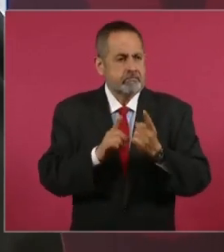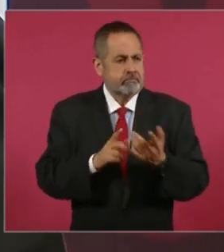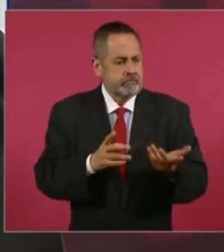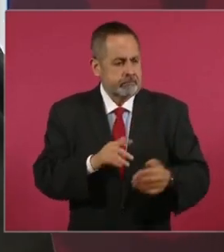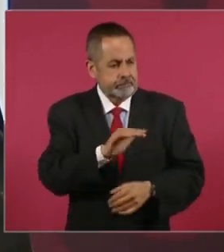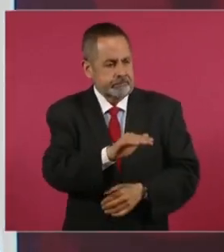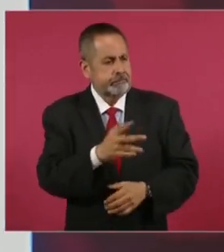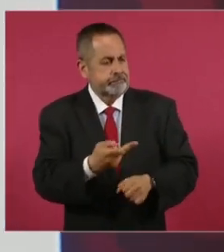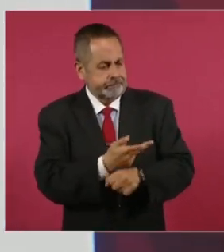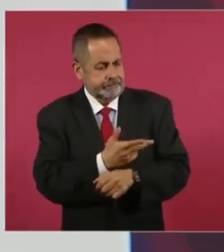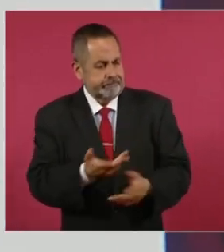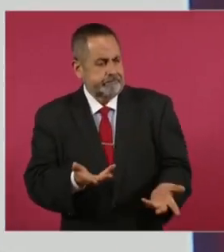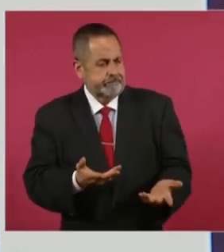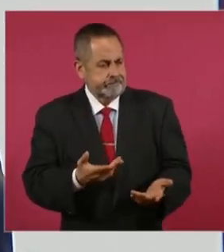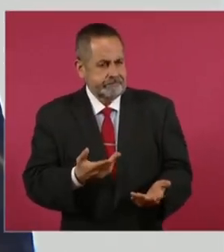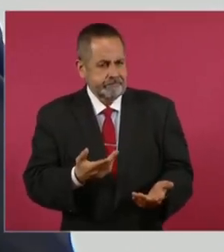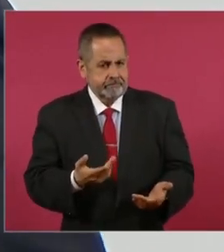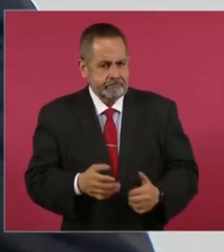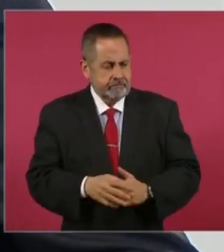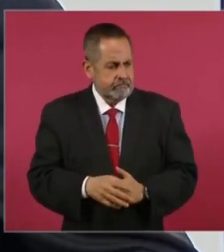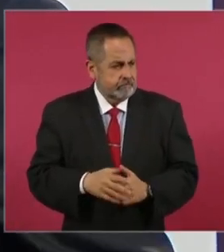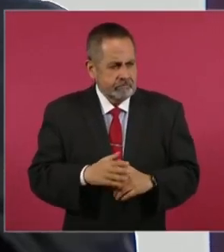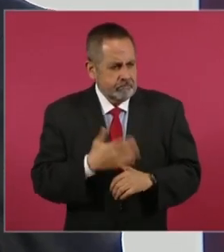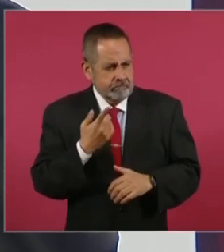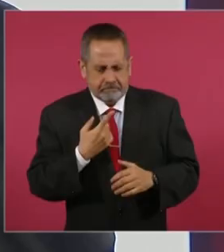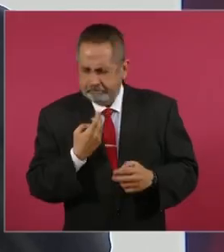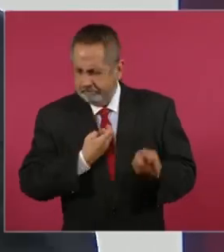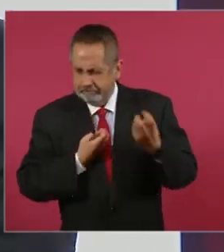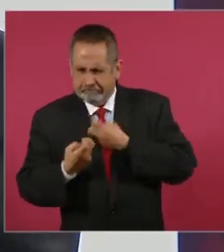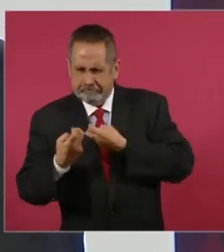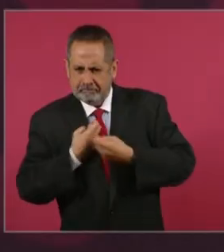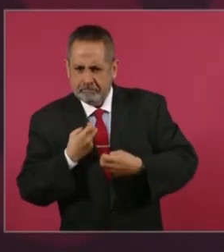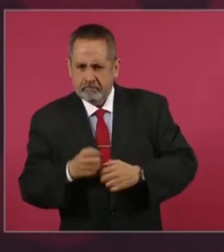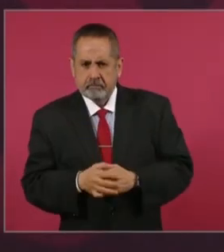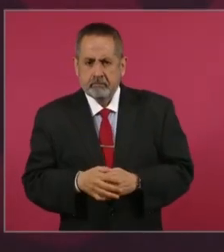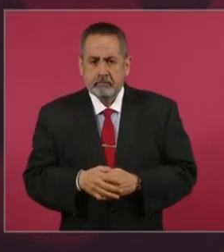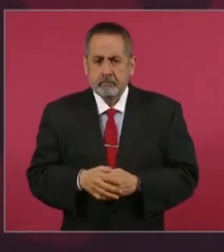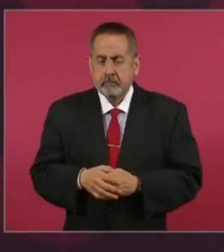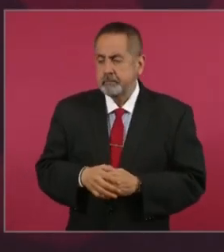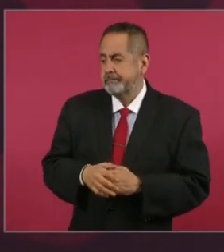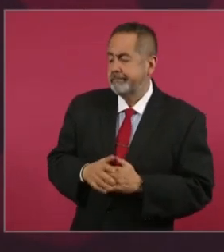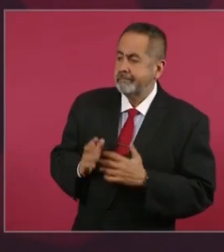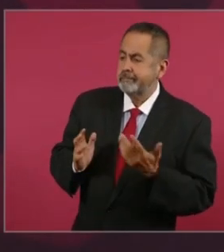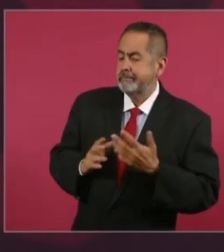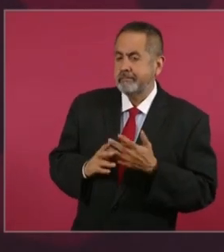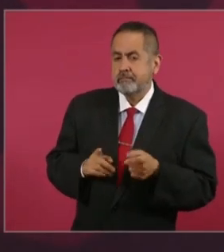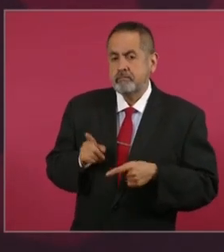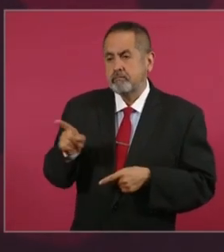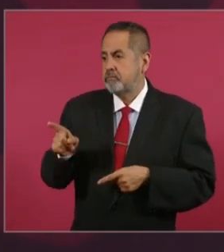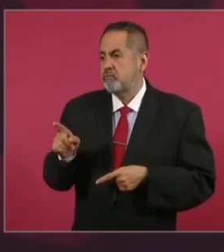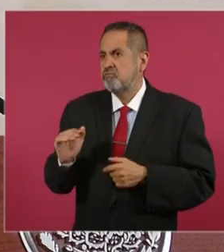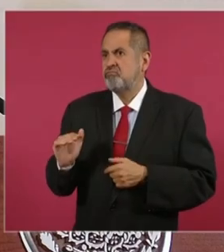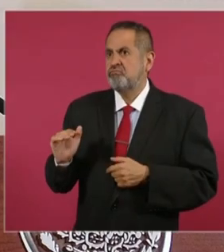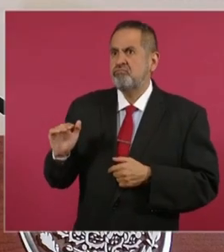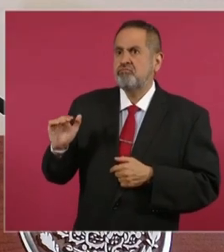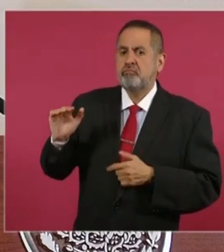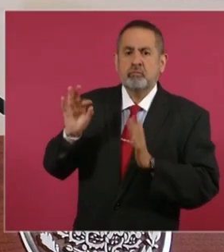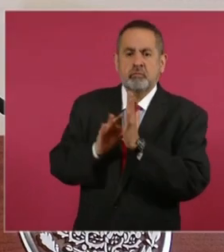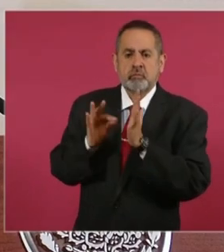¿qué está pasando? ¿Por qué los ataques? No, es que estás muy arriba.